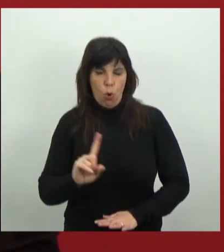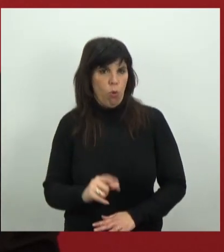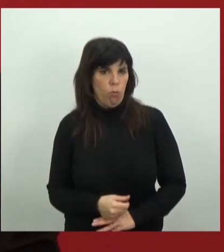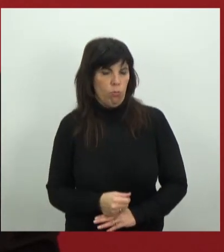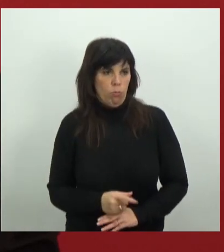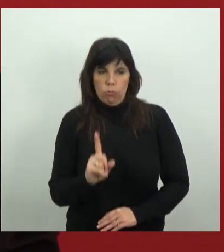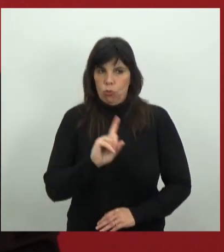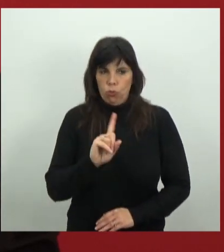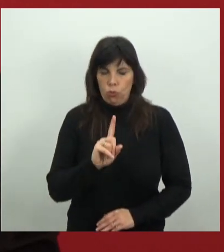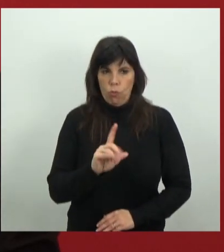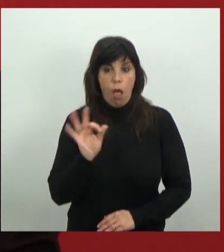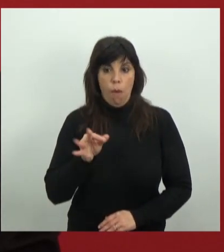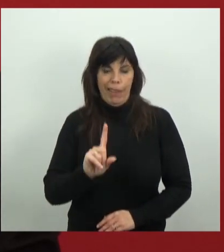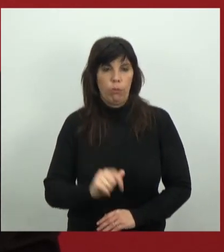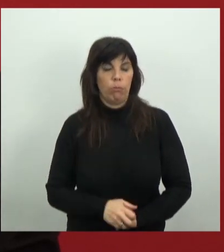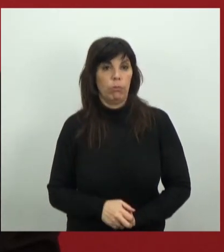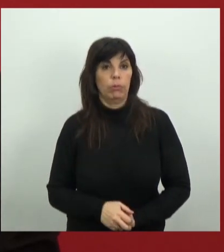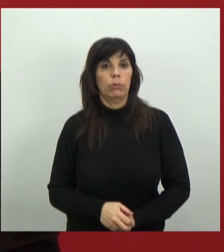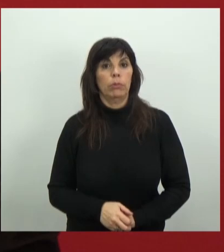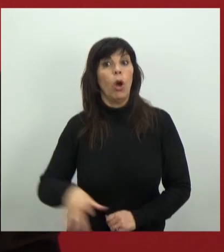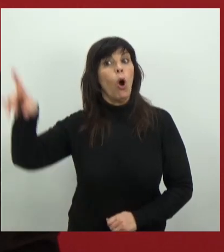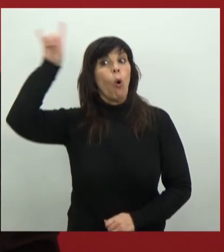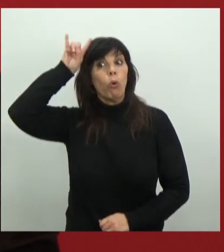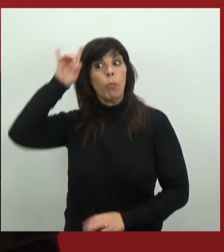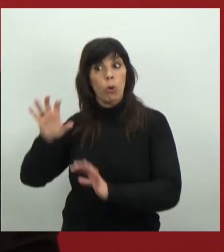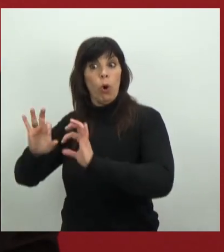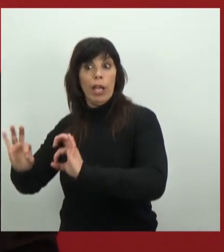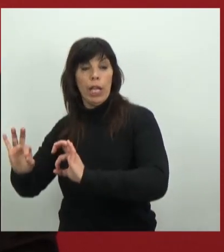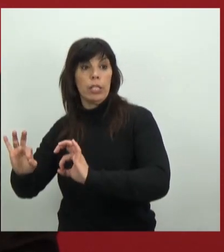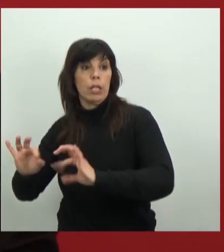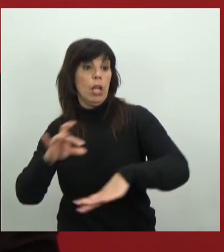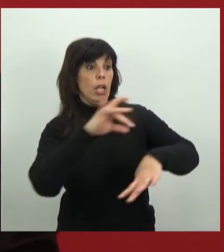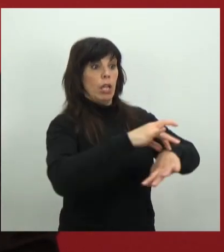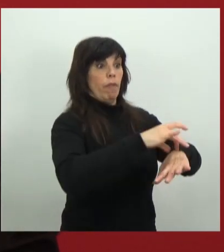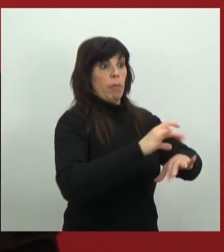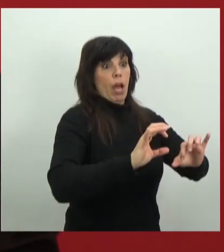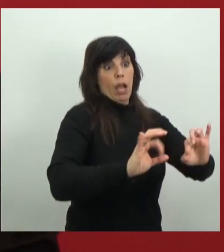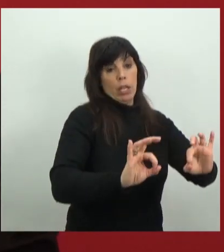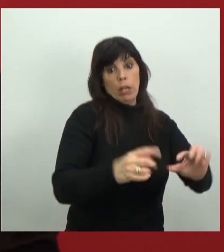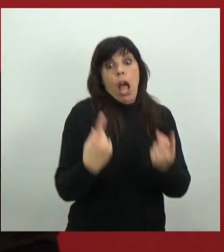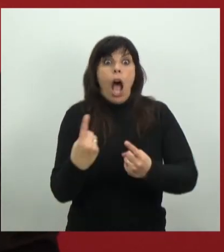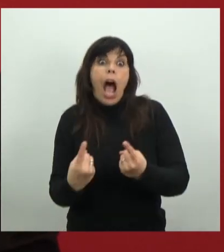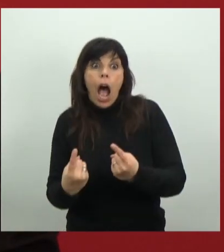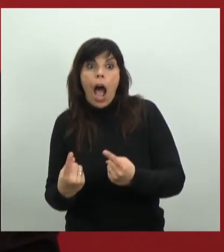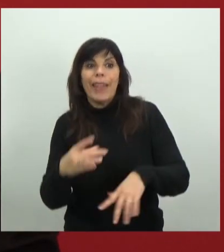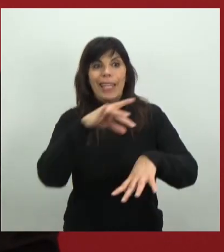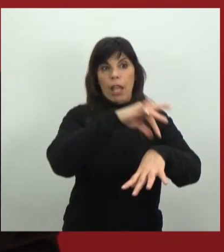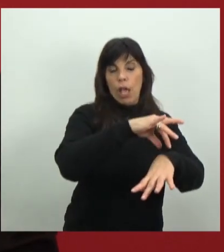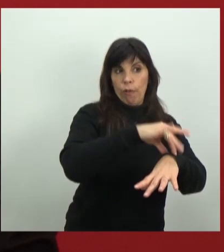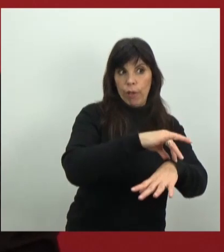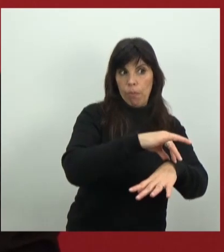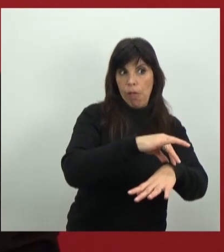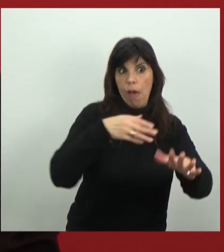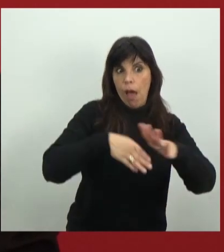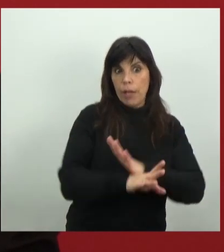No es verdad. Cuando un demonio es un demonio, lo es. Pero no toda enfermedad es como fuente un demonio. Me